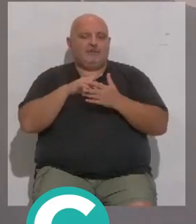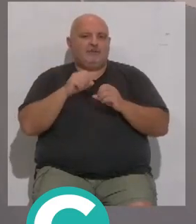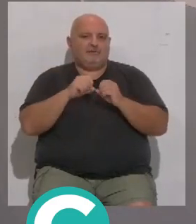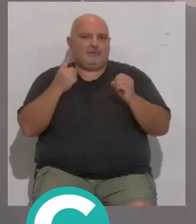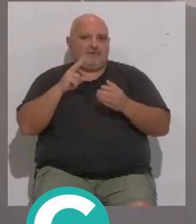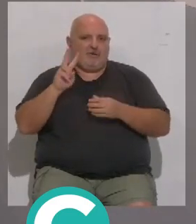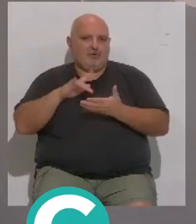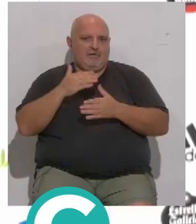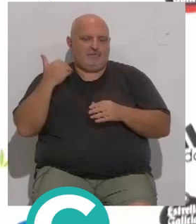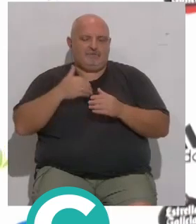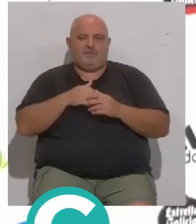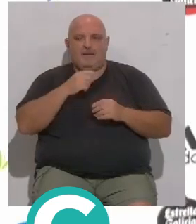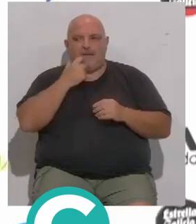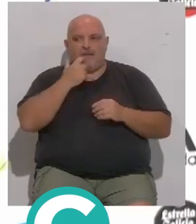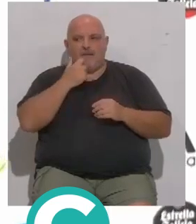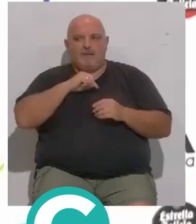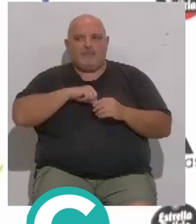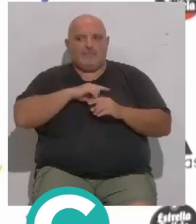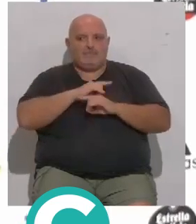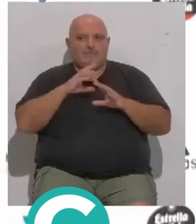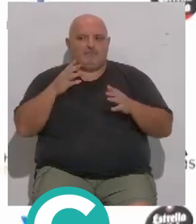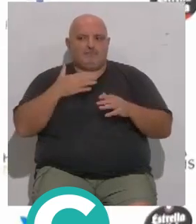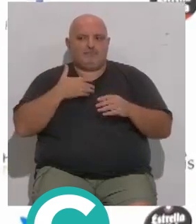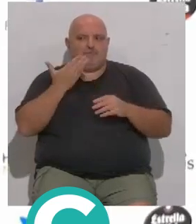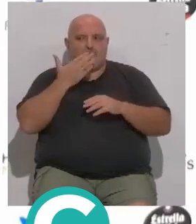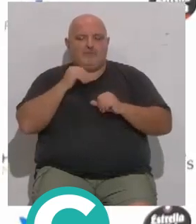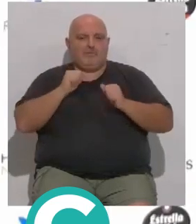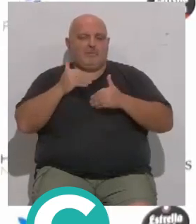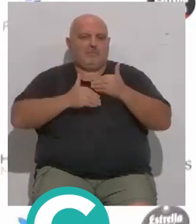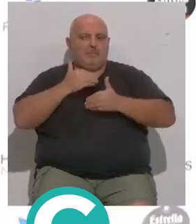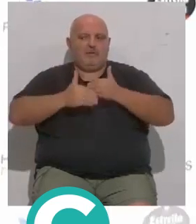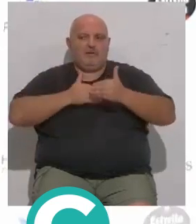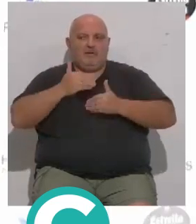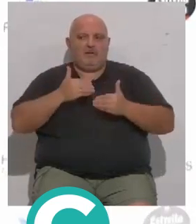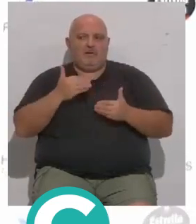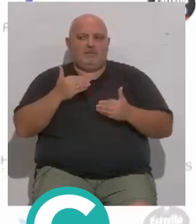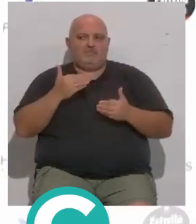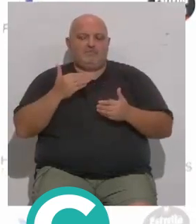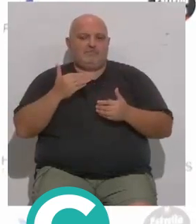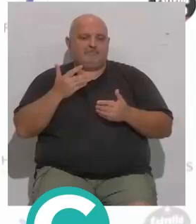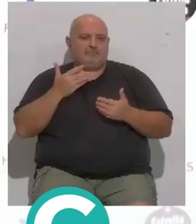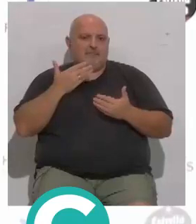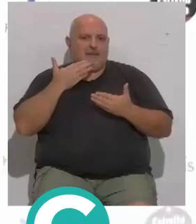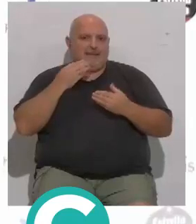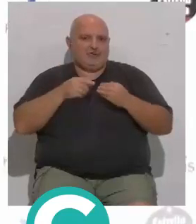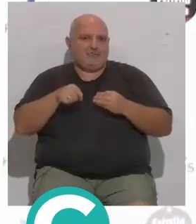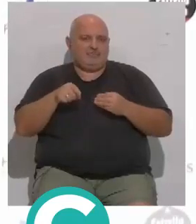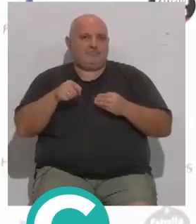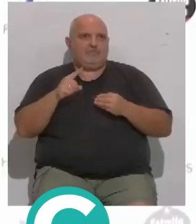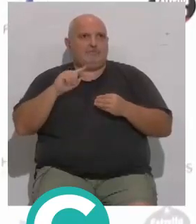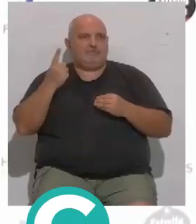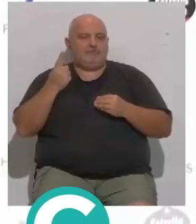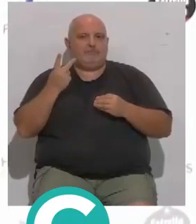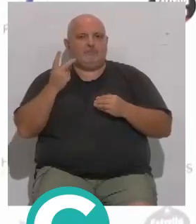frente al Valladolid. Espectacular, ¿no? Creo que sobre todo con el buen comienzo que hemos hecho, creo que los